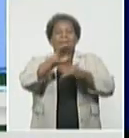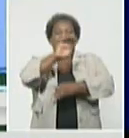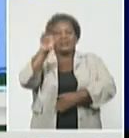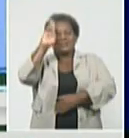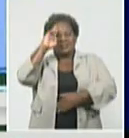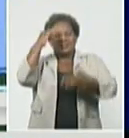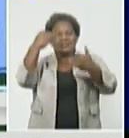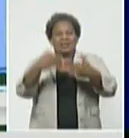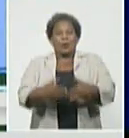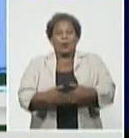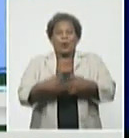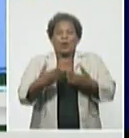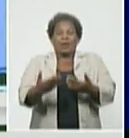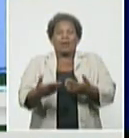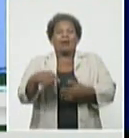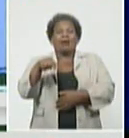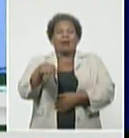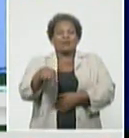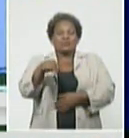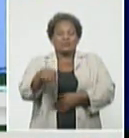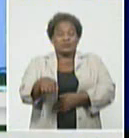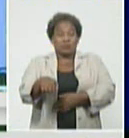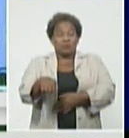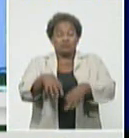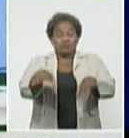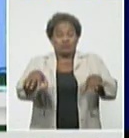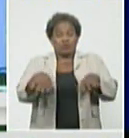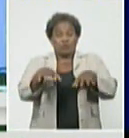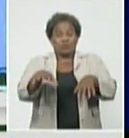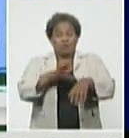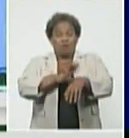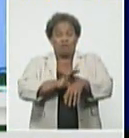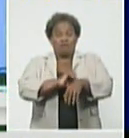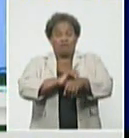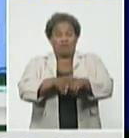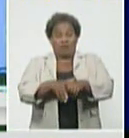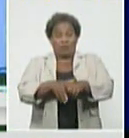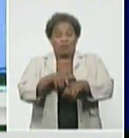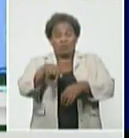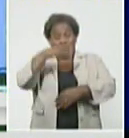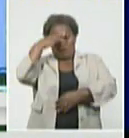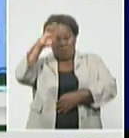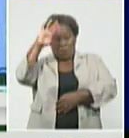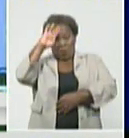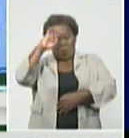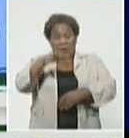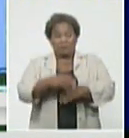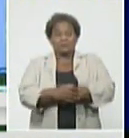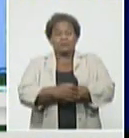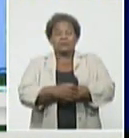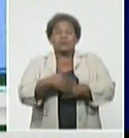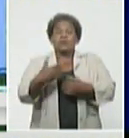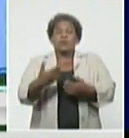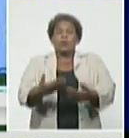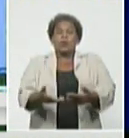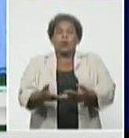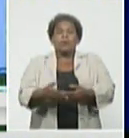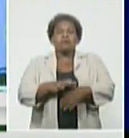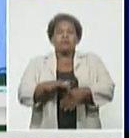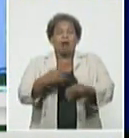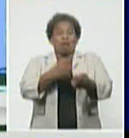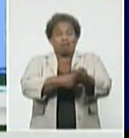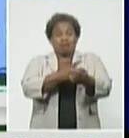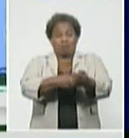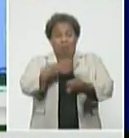sobre la actualización de la situación epidemiológica del país frente a la COVID-19. Nos acompaña, como ya es habitual, el doctor Francisco